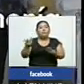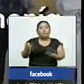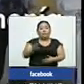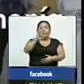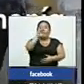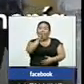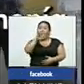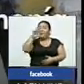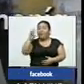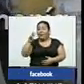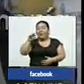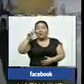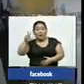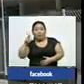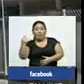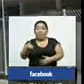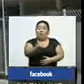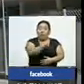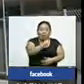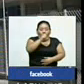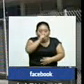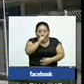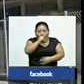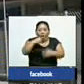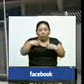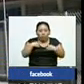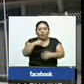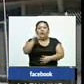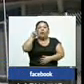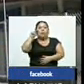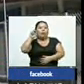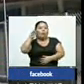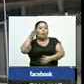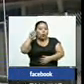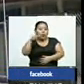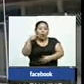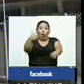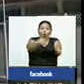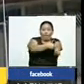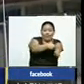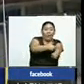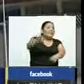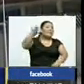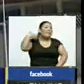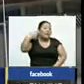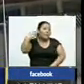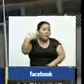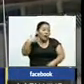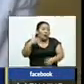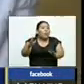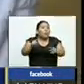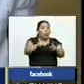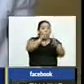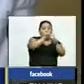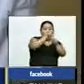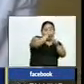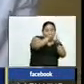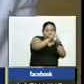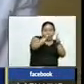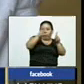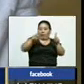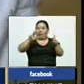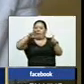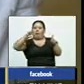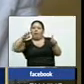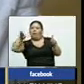733 casos de neumonía son los que registra el Hospital San Juan de Dios de San Miguel en el periodo desde el 1 de enero hasta el 30 de junio de